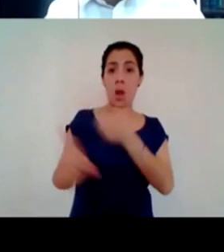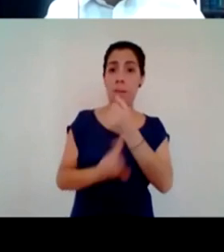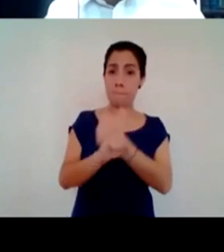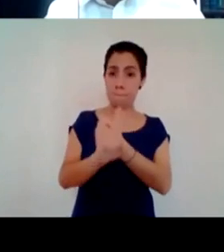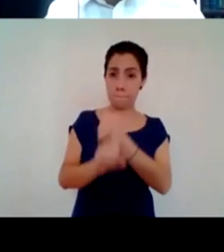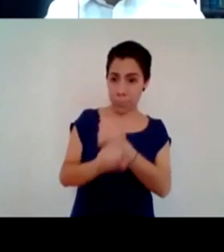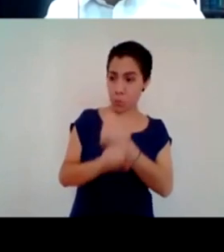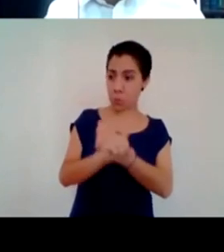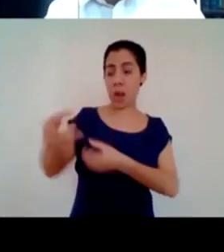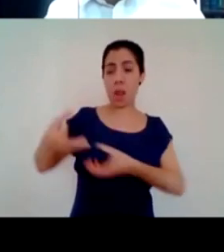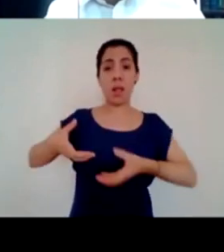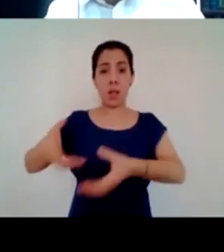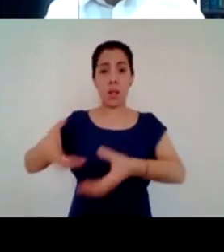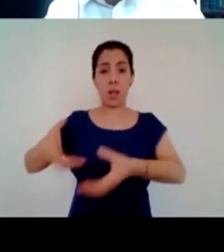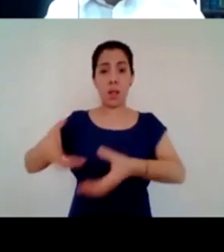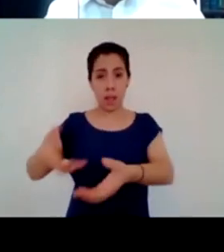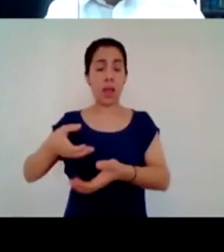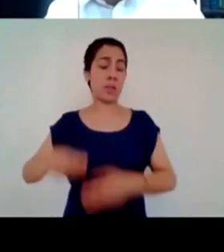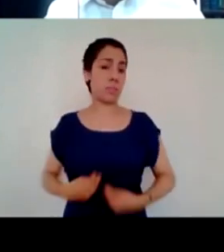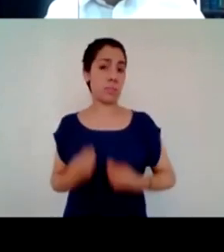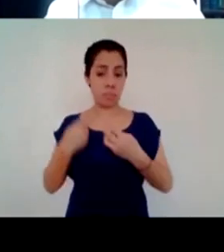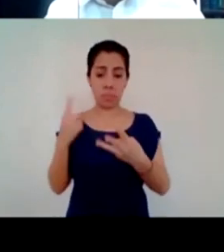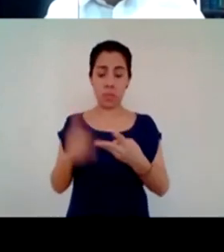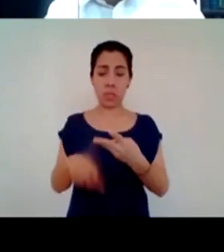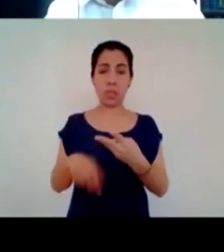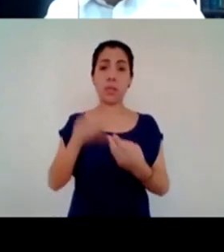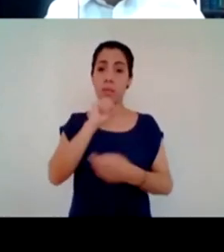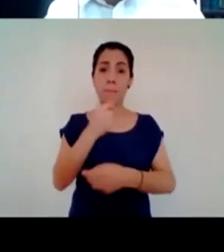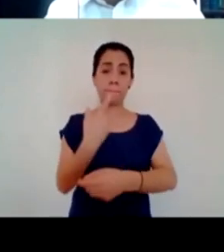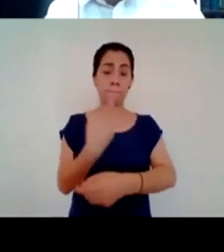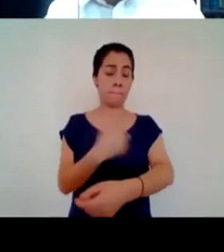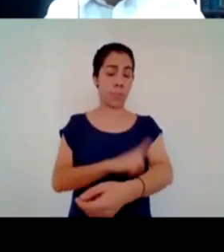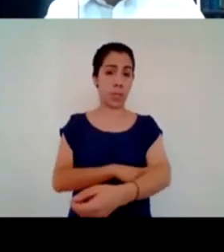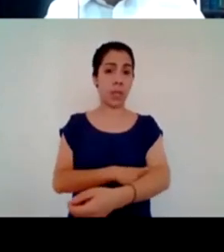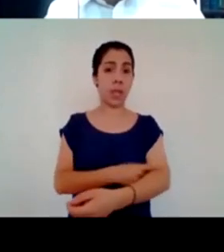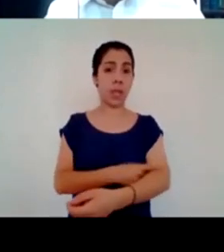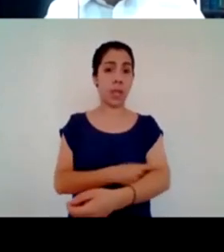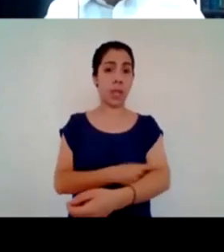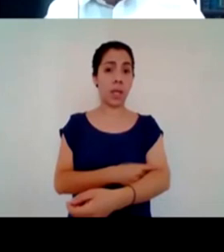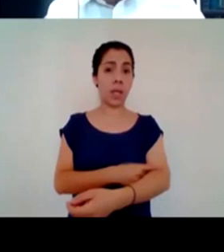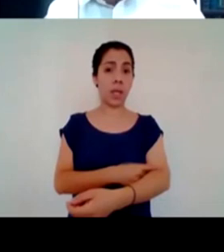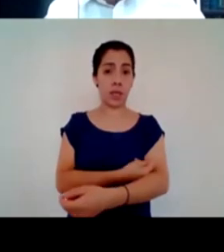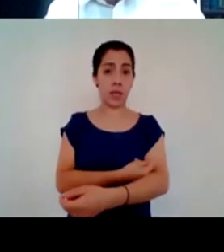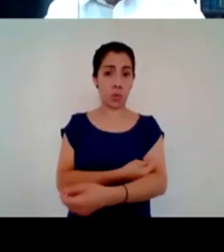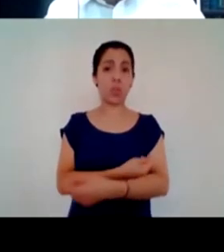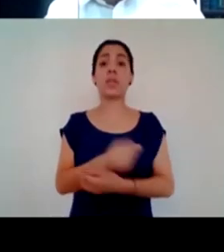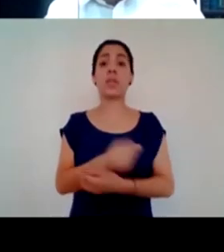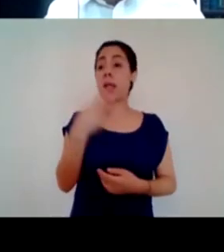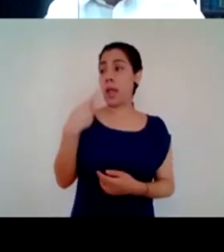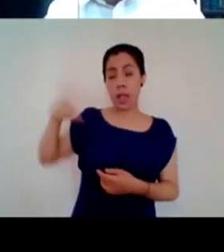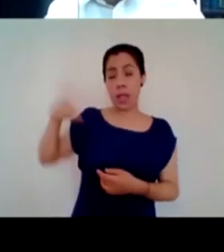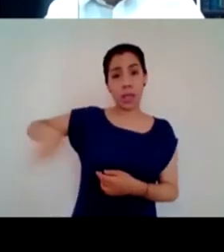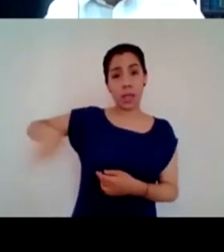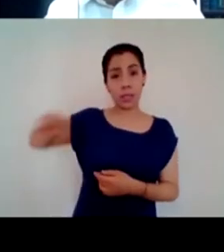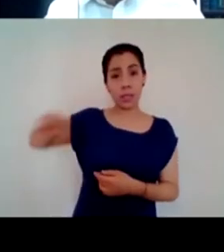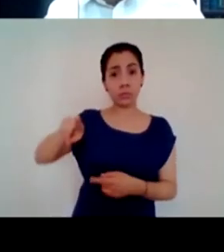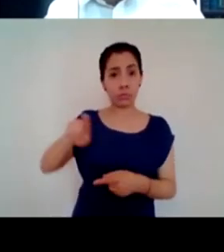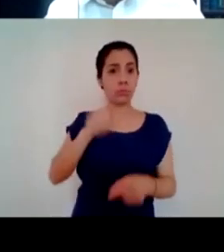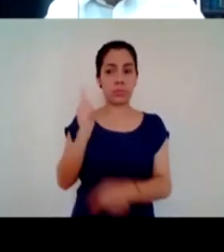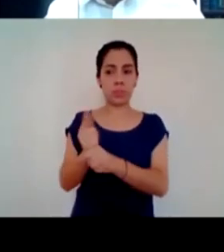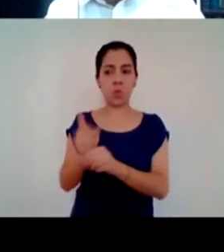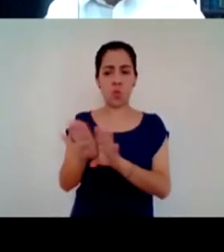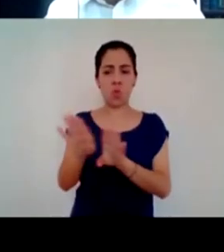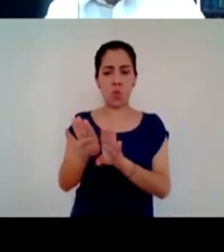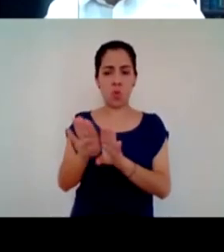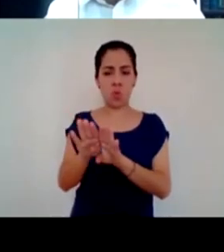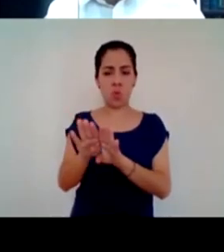sido usuarios de heroína, y a la manera de su recuperación encontraron que una buena forma de ayudarse a ellos mismos era ayudando